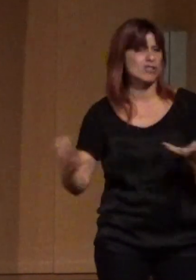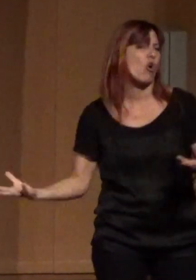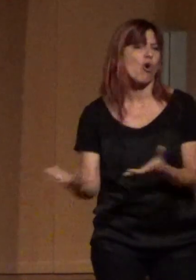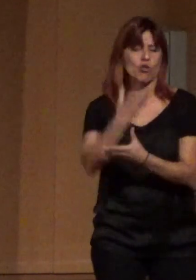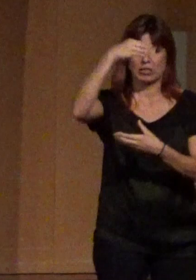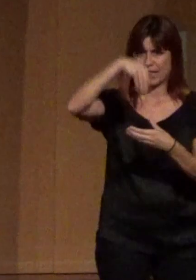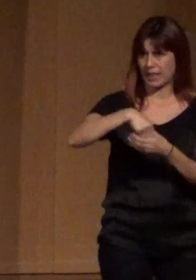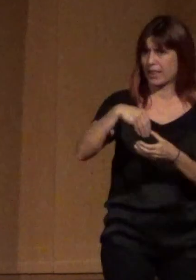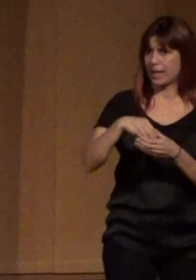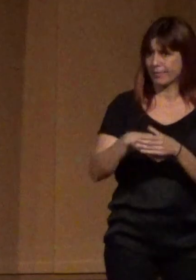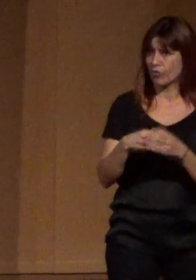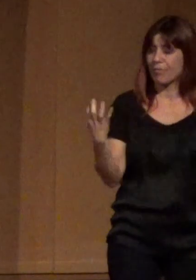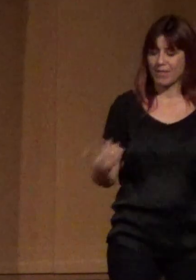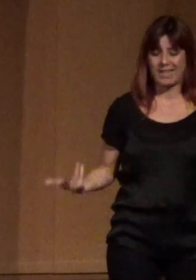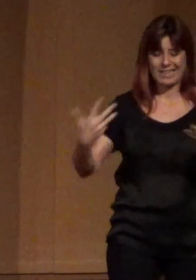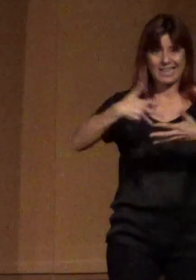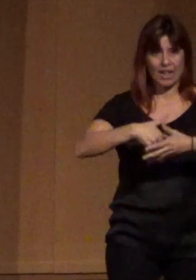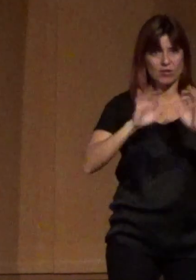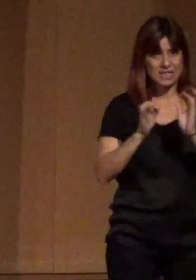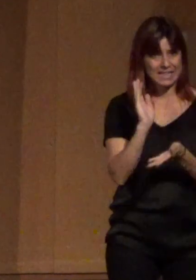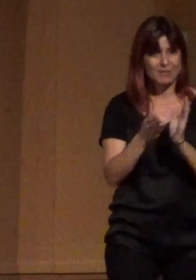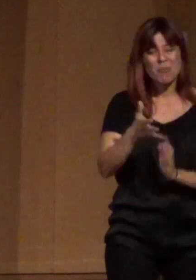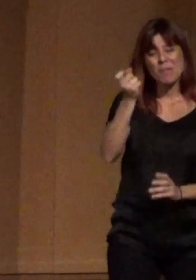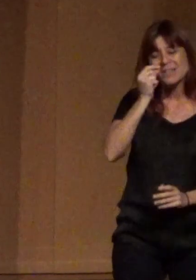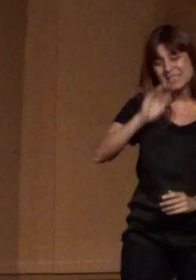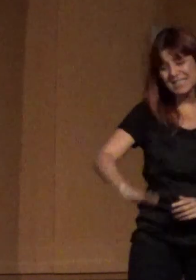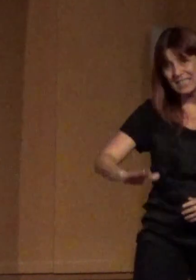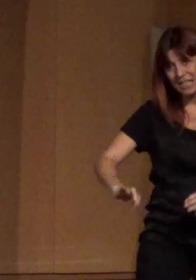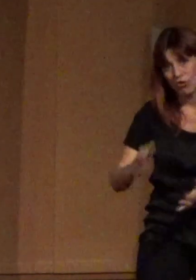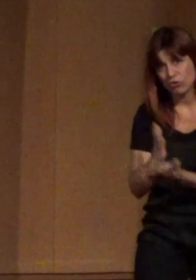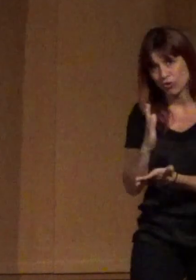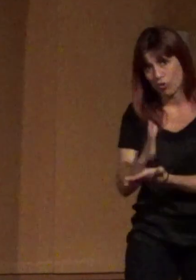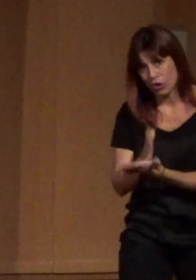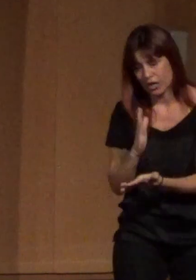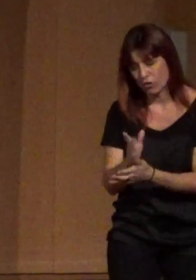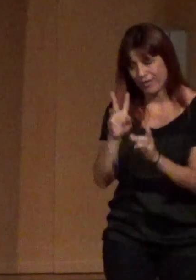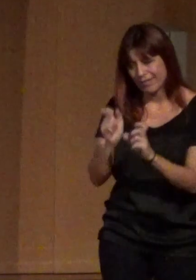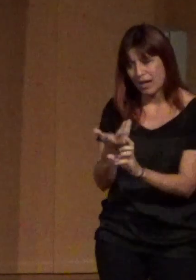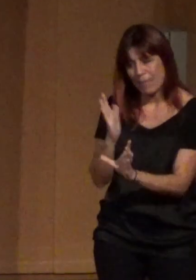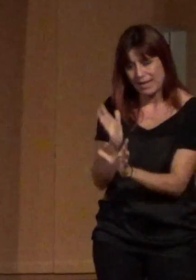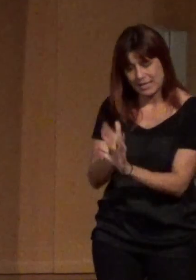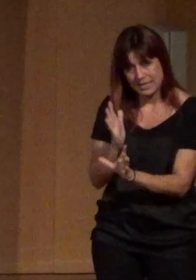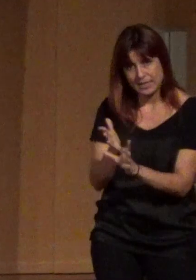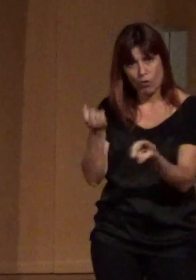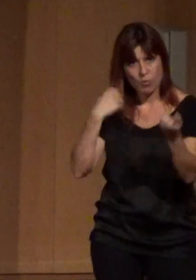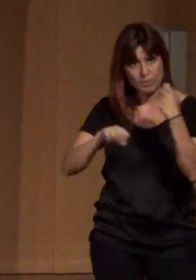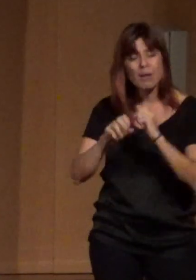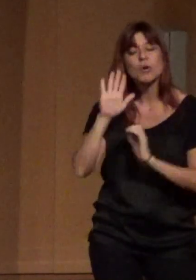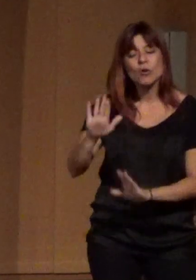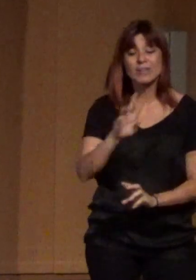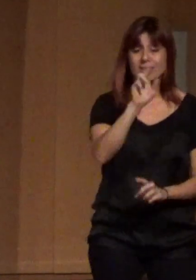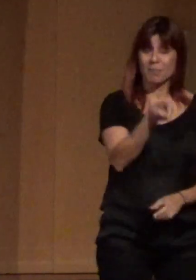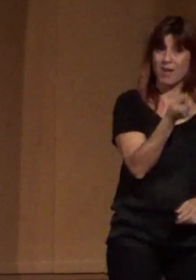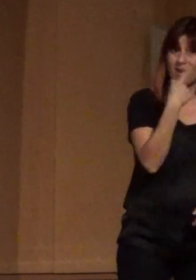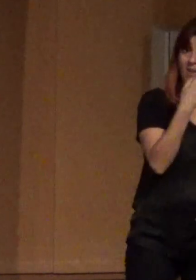Hay que hacer una integración del tratamiento, sobre todo en niños en la edad preescolar, es a nivel psicopedagógico lo fundamental, pero a nivel